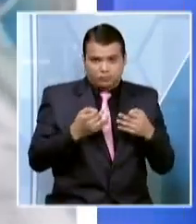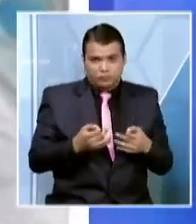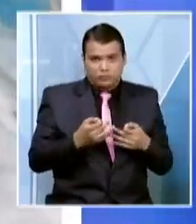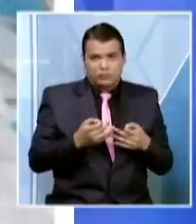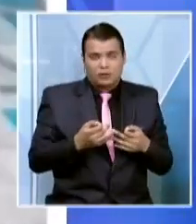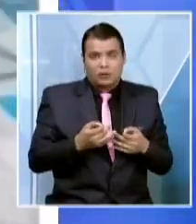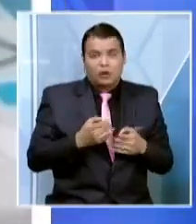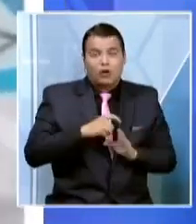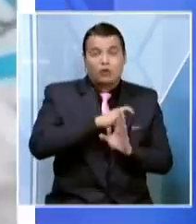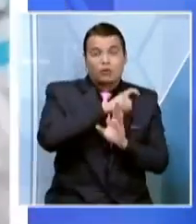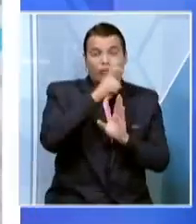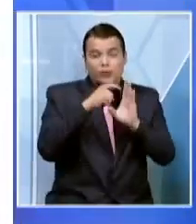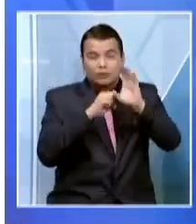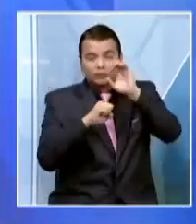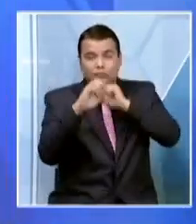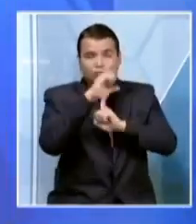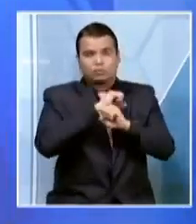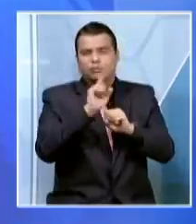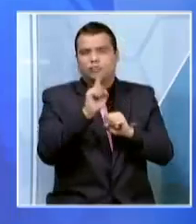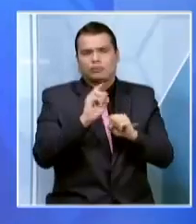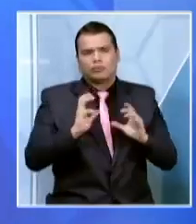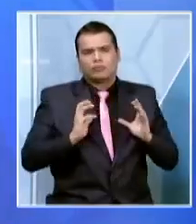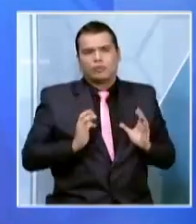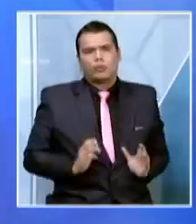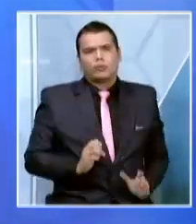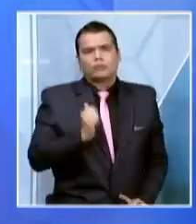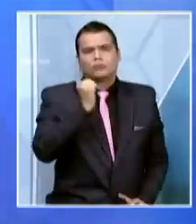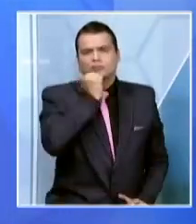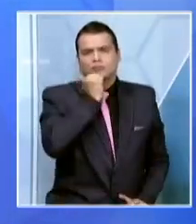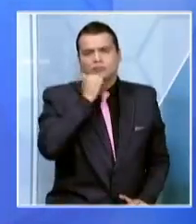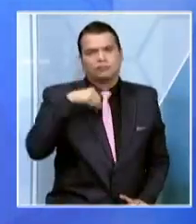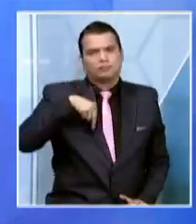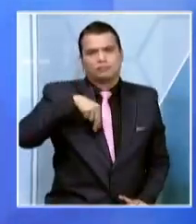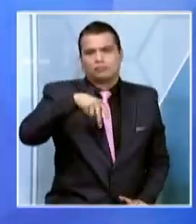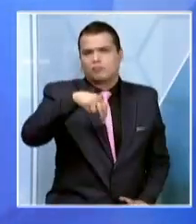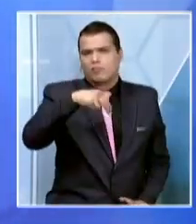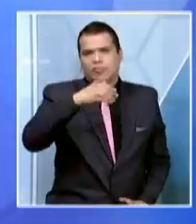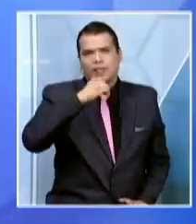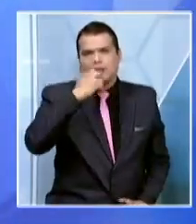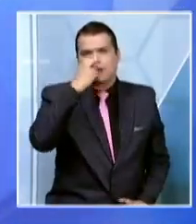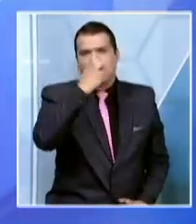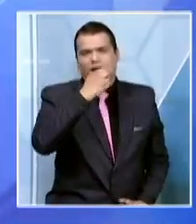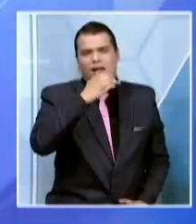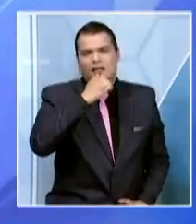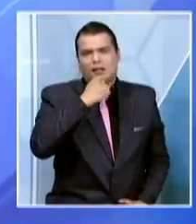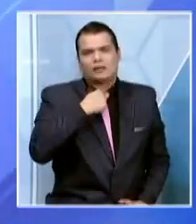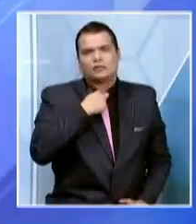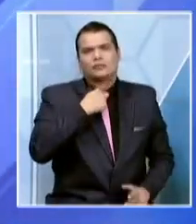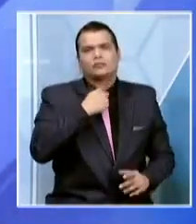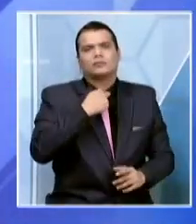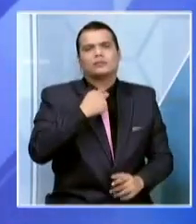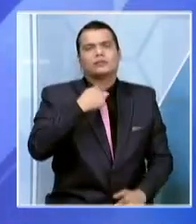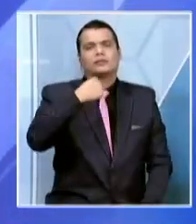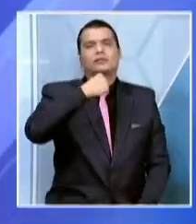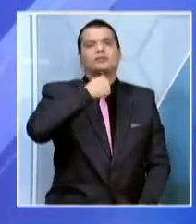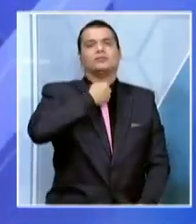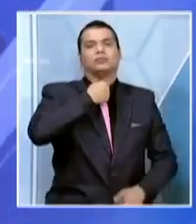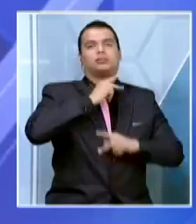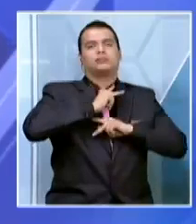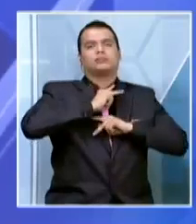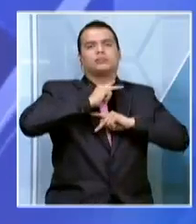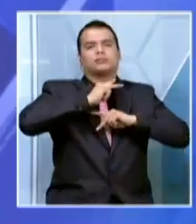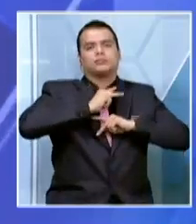del todo. Tiene su cuerpo rígido, no camina, no habla, tiene traqueotomía, pero Sebastián requiere